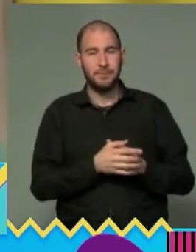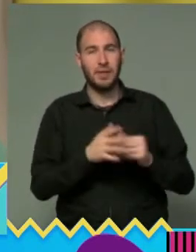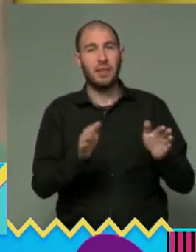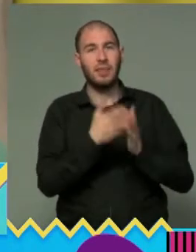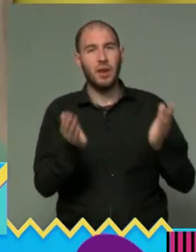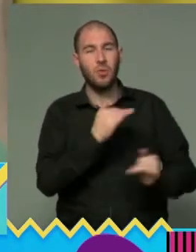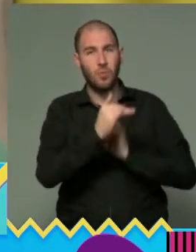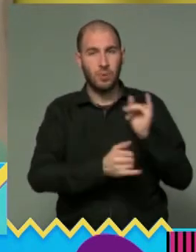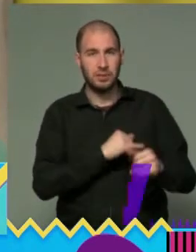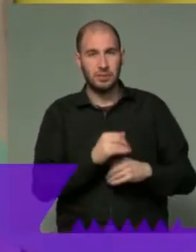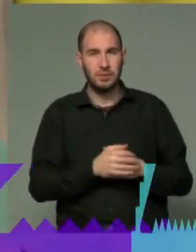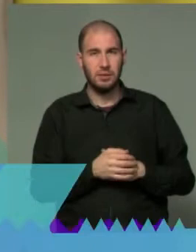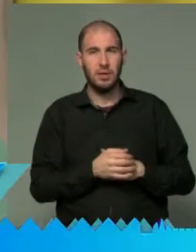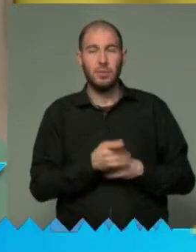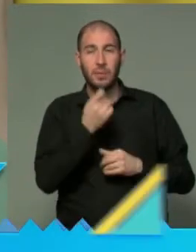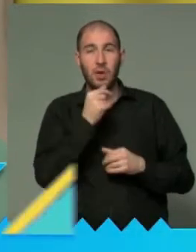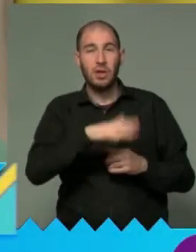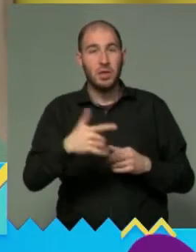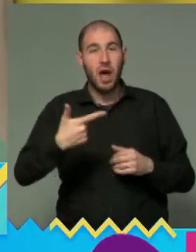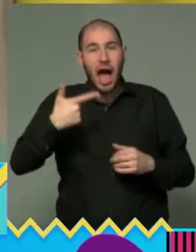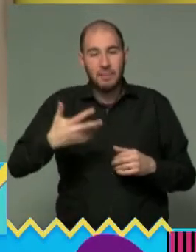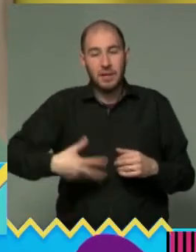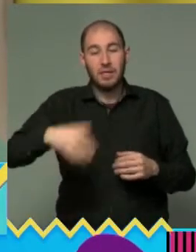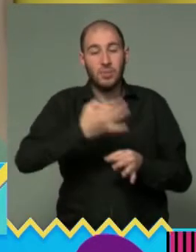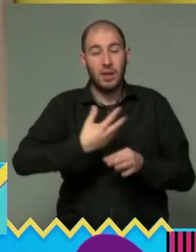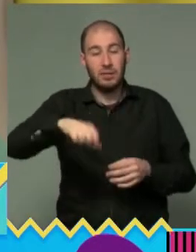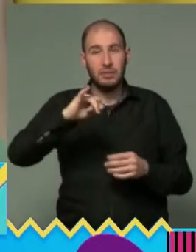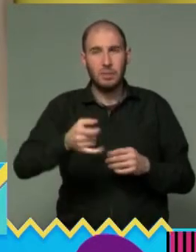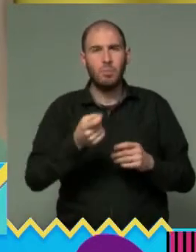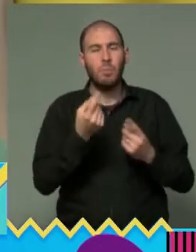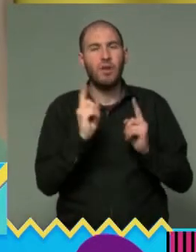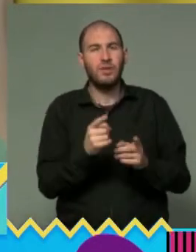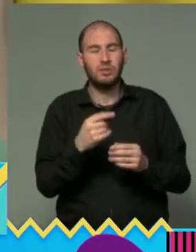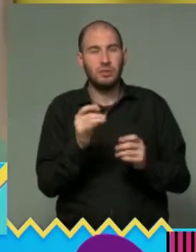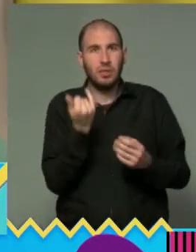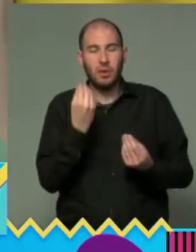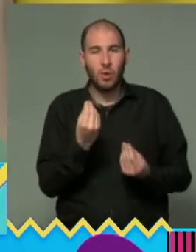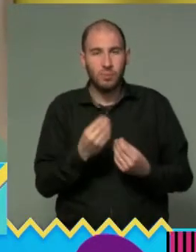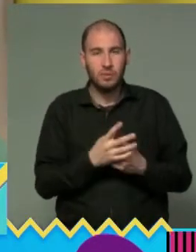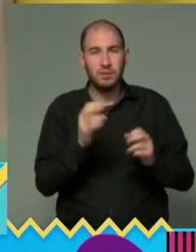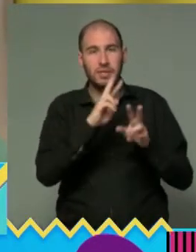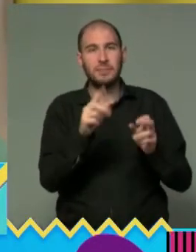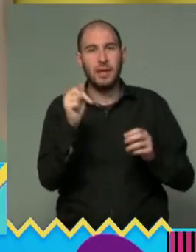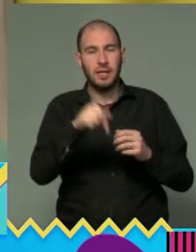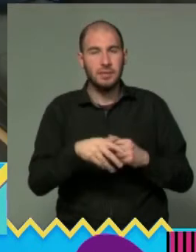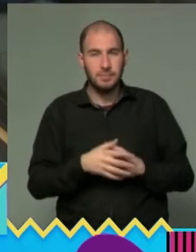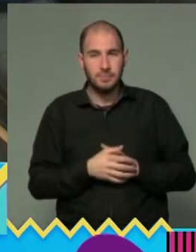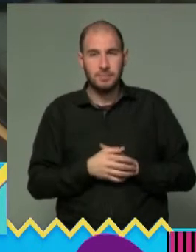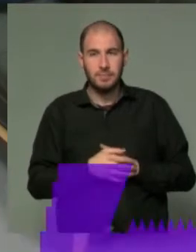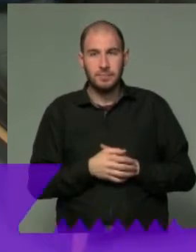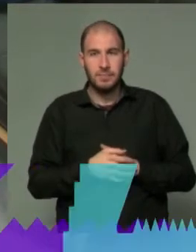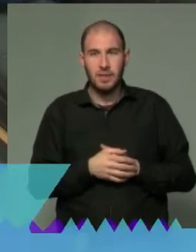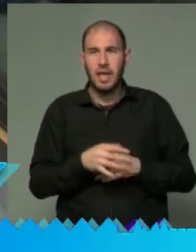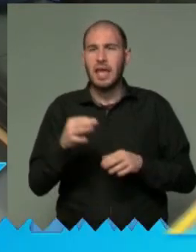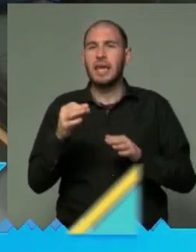medios de casos en donde los niños llevan armas al colegio. ¿Un profesor cómo puede llegar a reaccionar ante una situación así? La